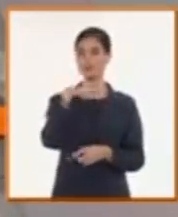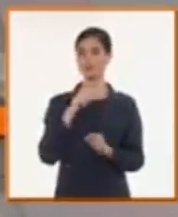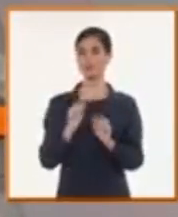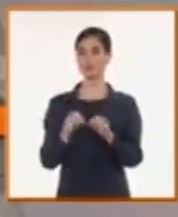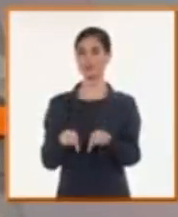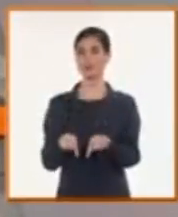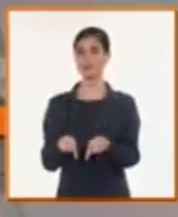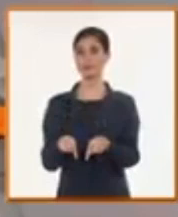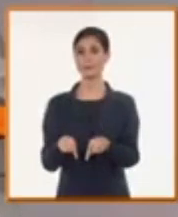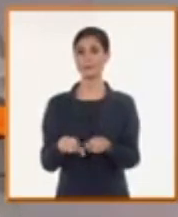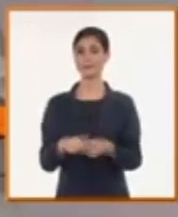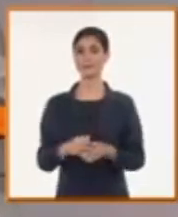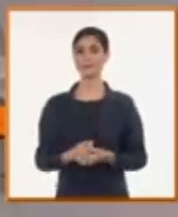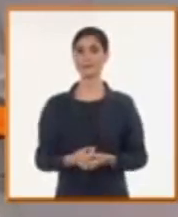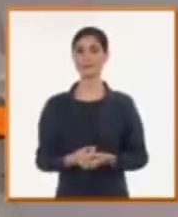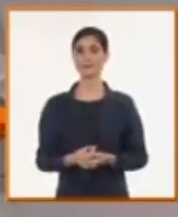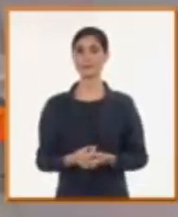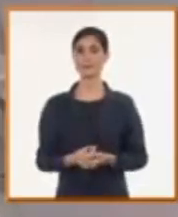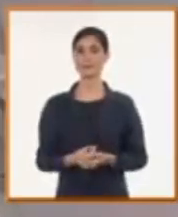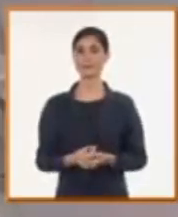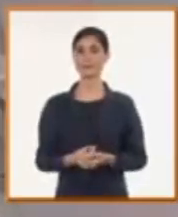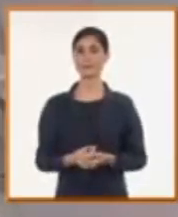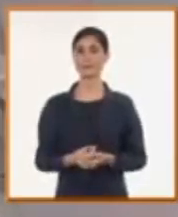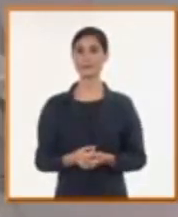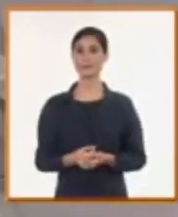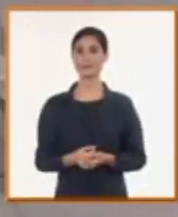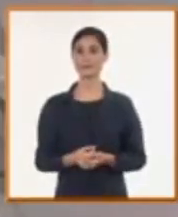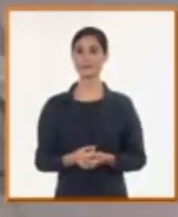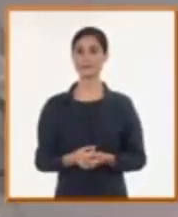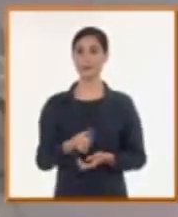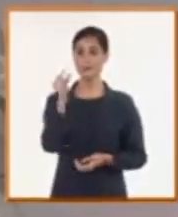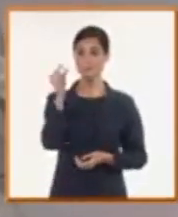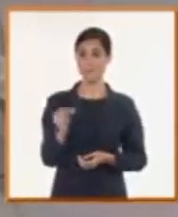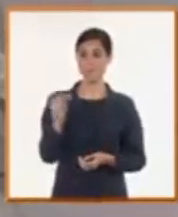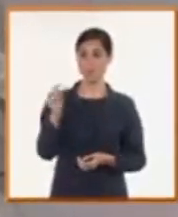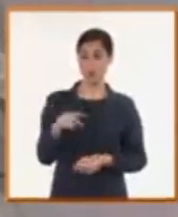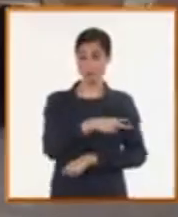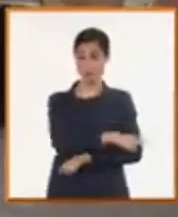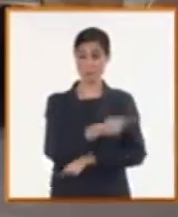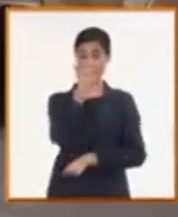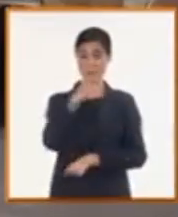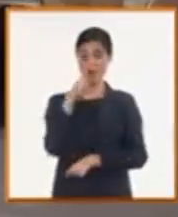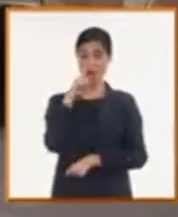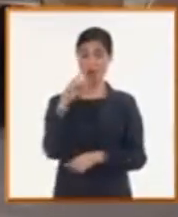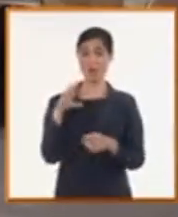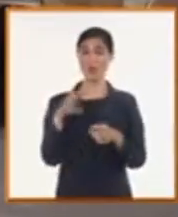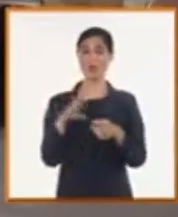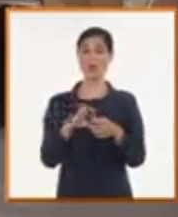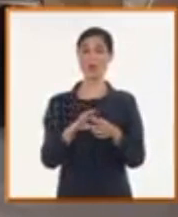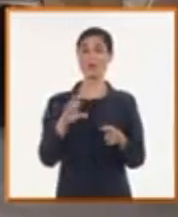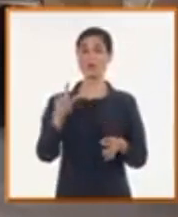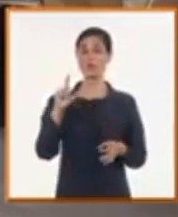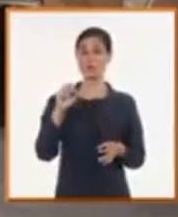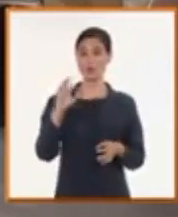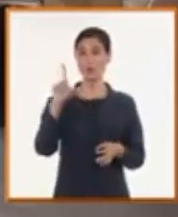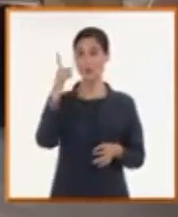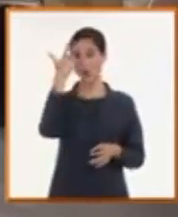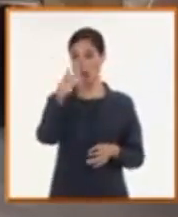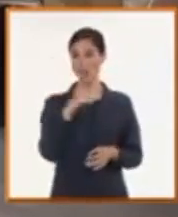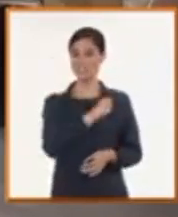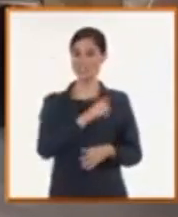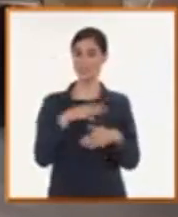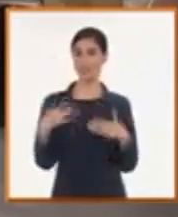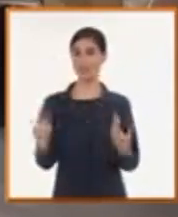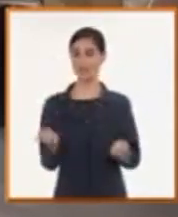marzo, que es la fecha del combate Definitivo. definitivo que se libra en Cuito Cuernavaca. A partir de